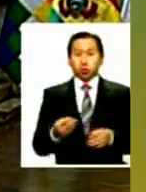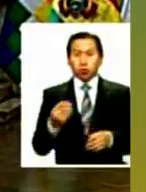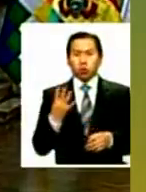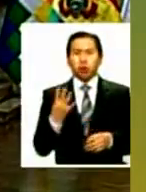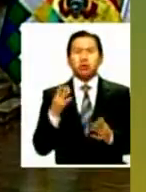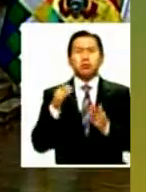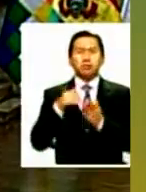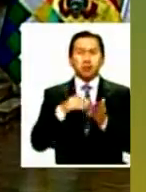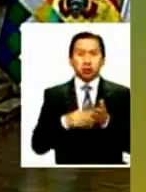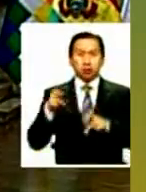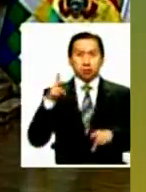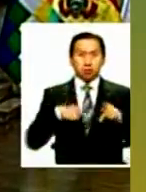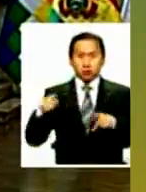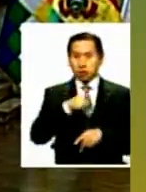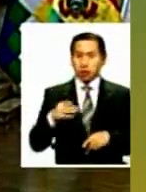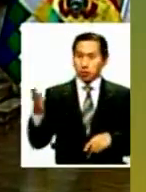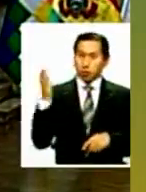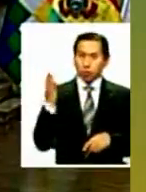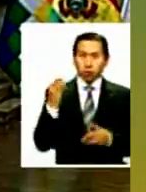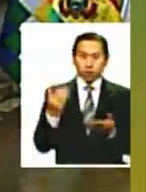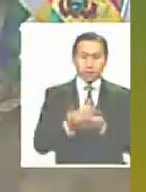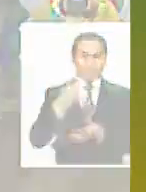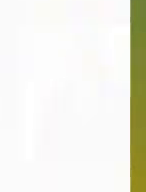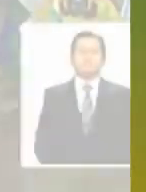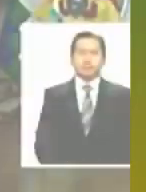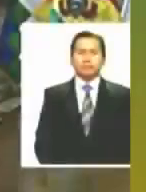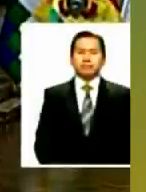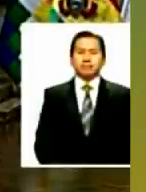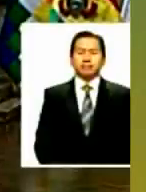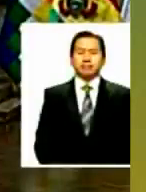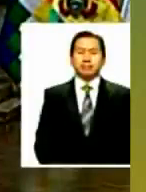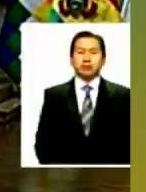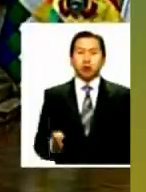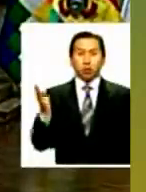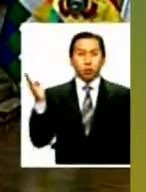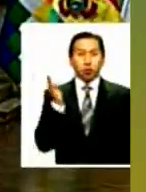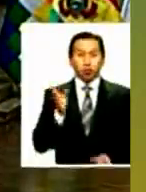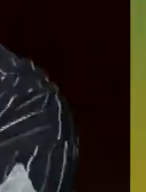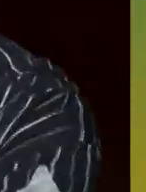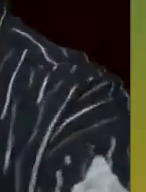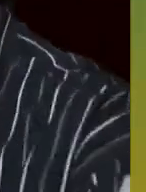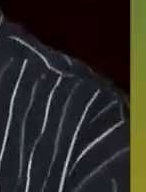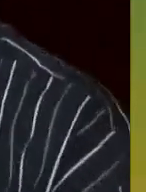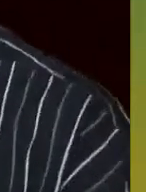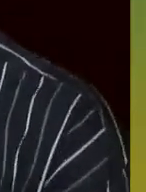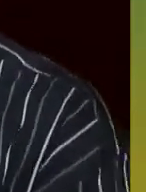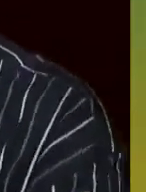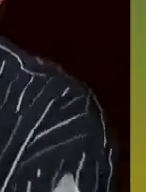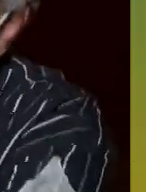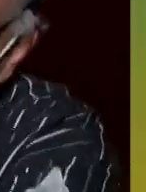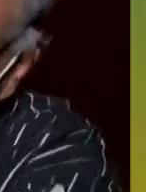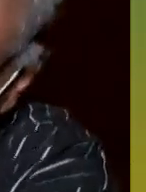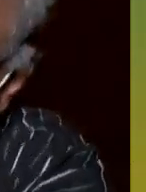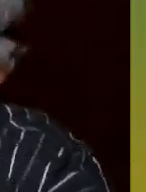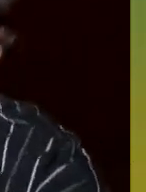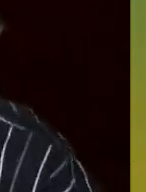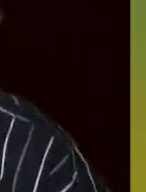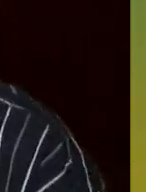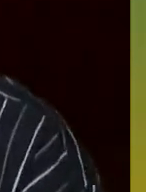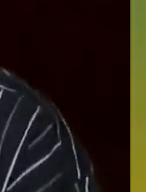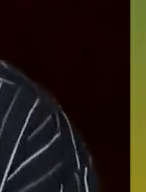entonces eso también da un respiro a las familias bolivianas para que puedan salir a comprar lo que necesitan, que en la mayoría de los casos son